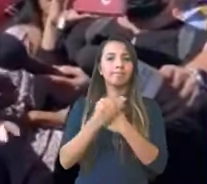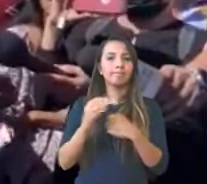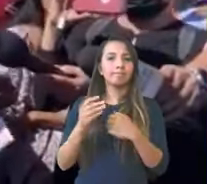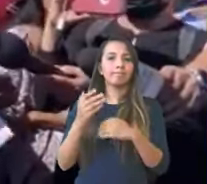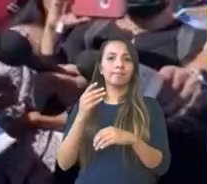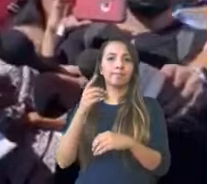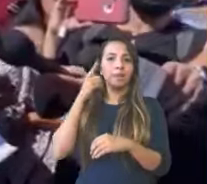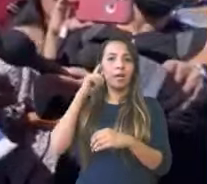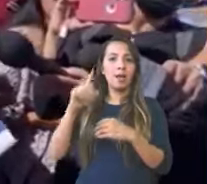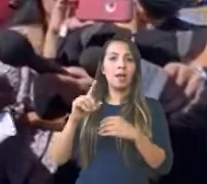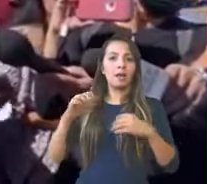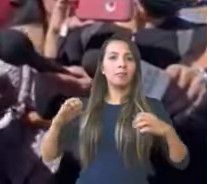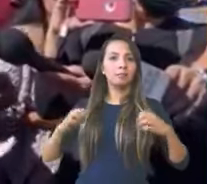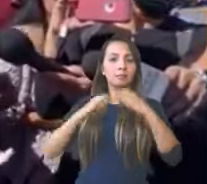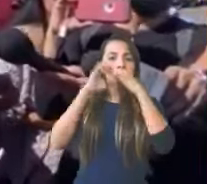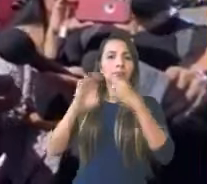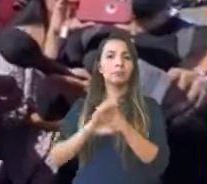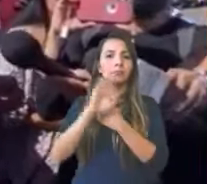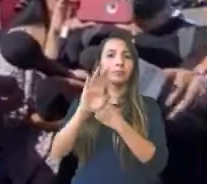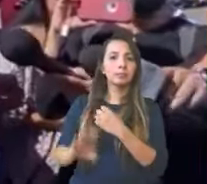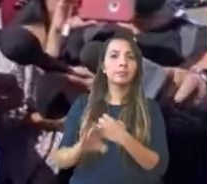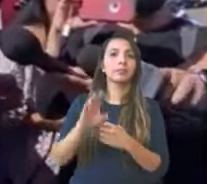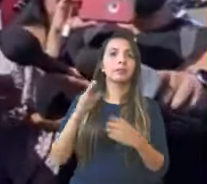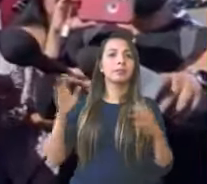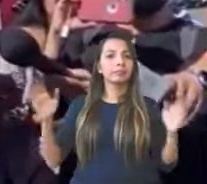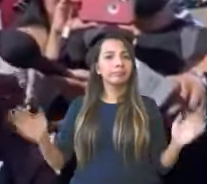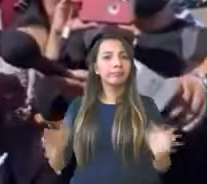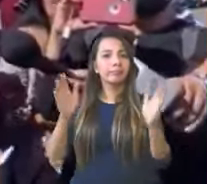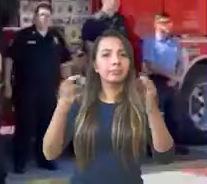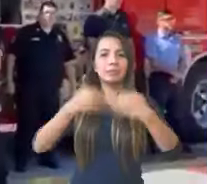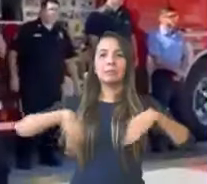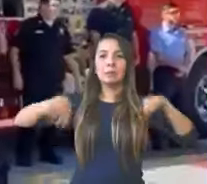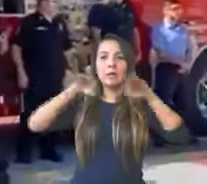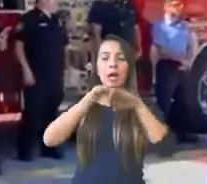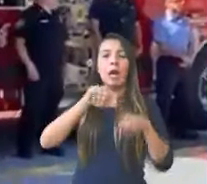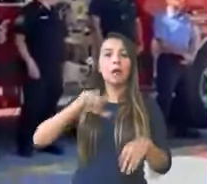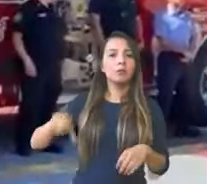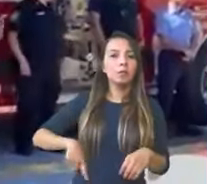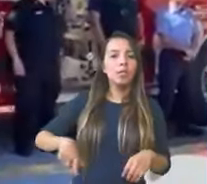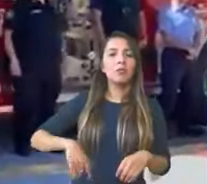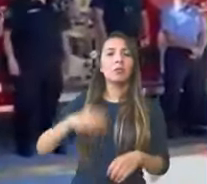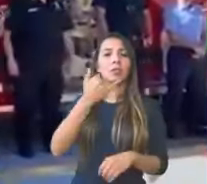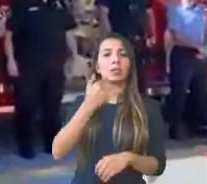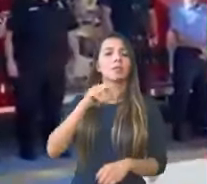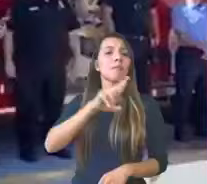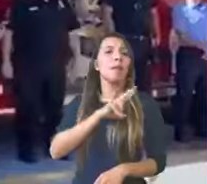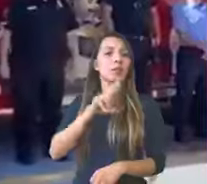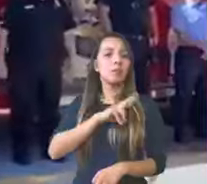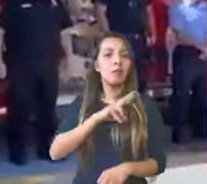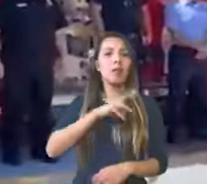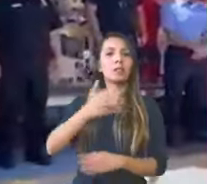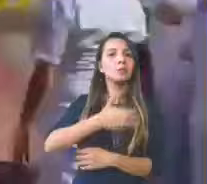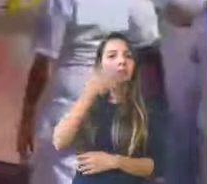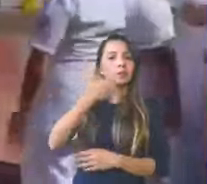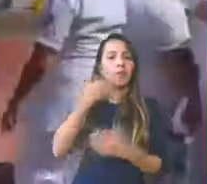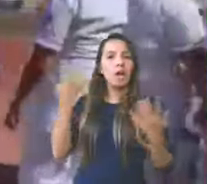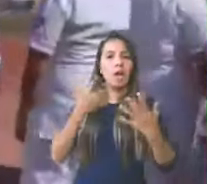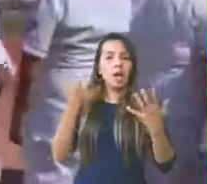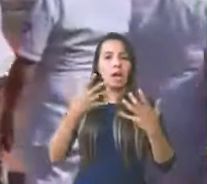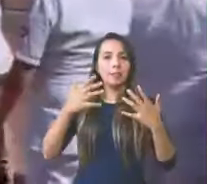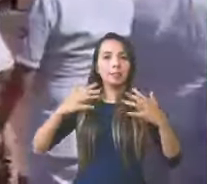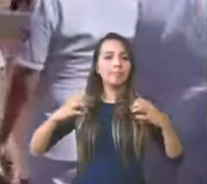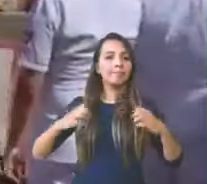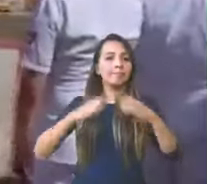de todas las instituciones públicas y también privadas en estos simulacros, para que si llegase